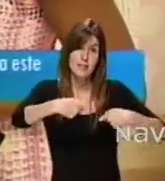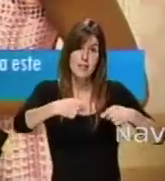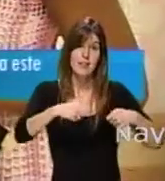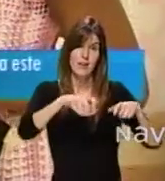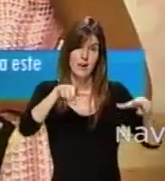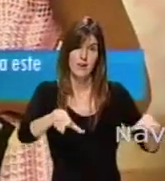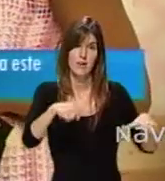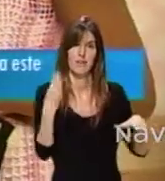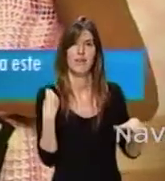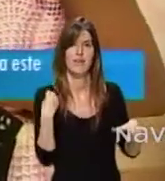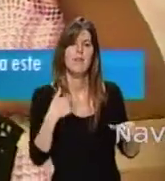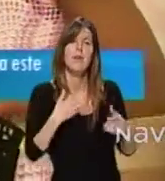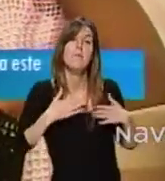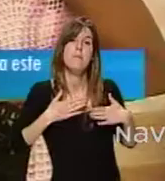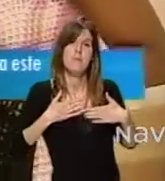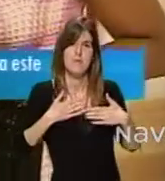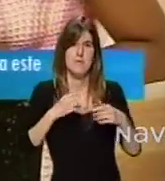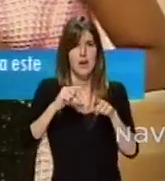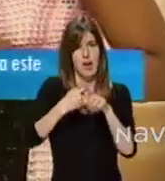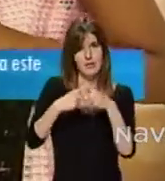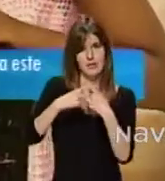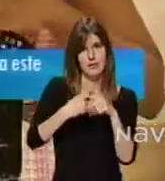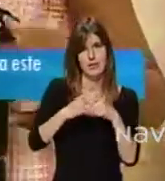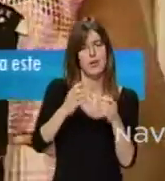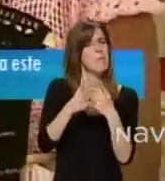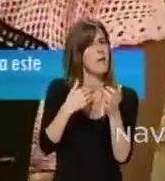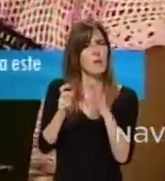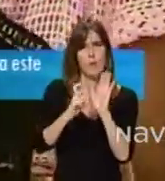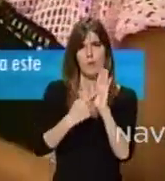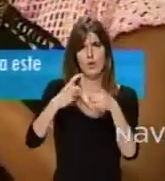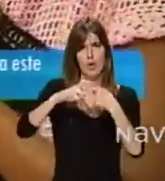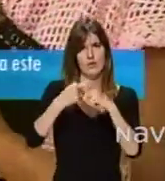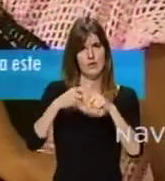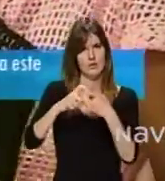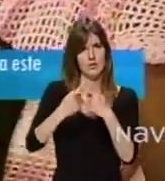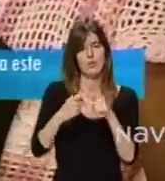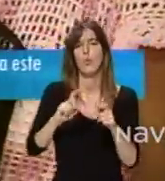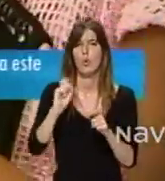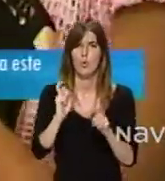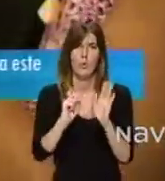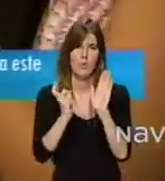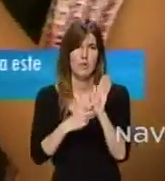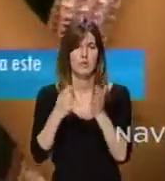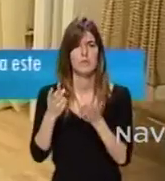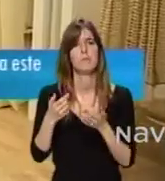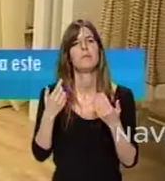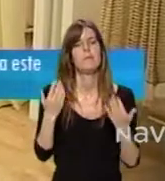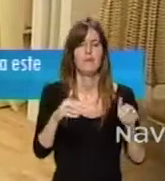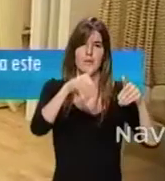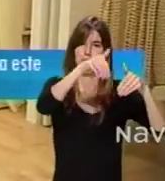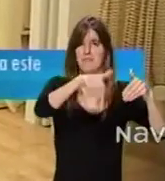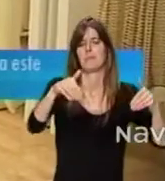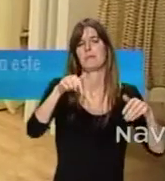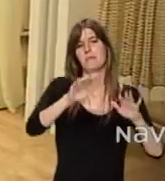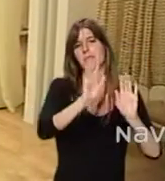crió piezas de gantillo, hecha totalmente a mano, son piezas bien artesanales, pero la idea es dar un aire de